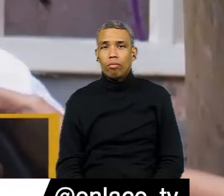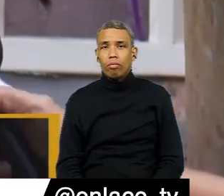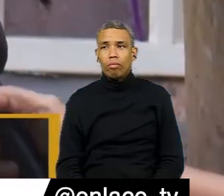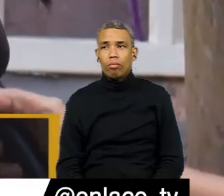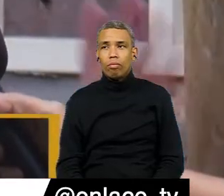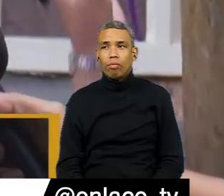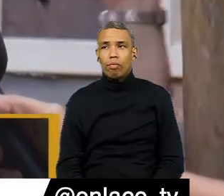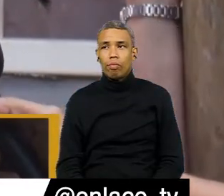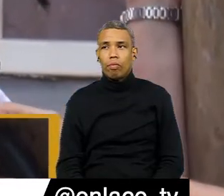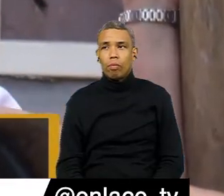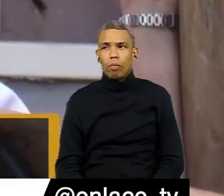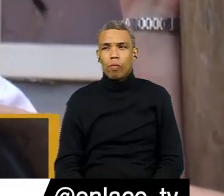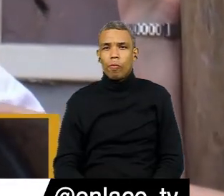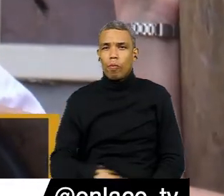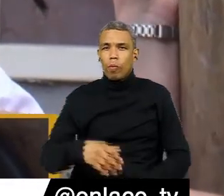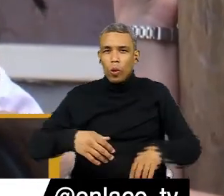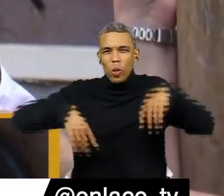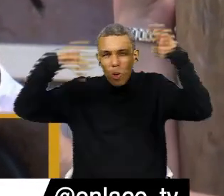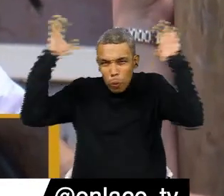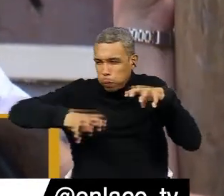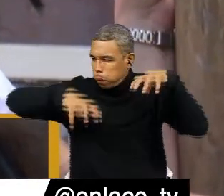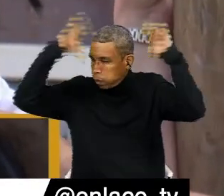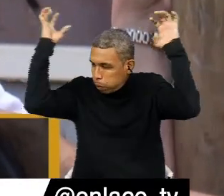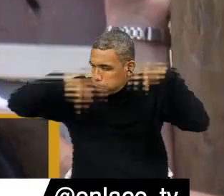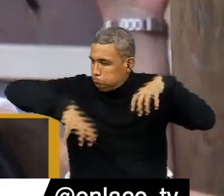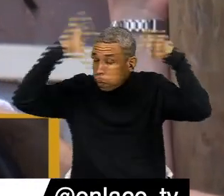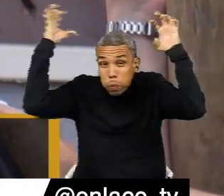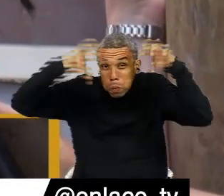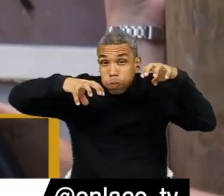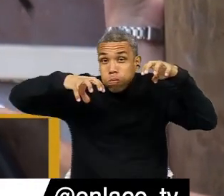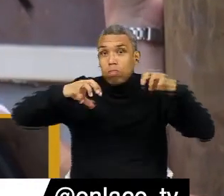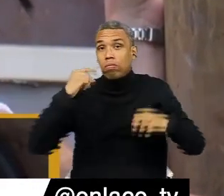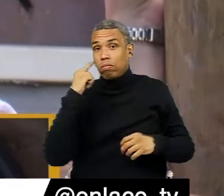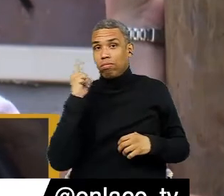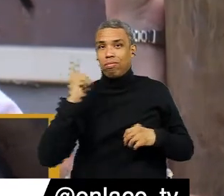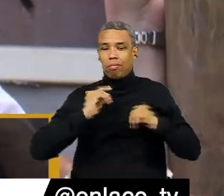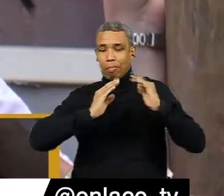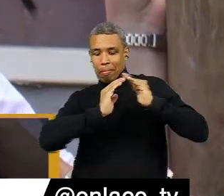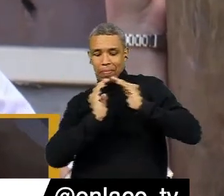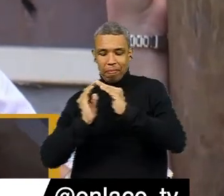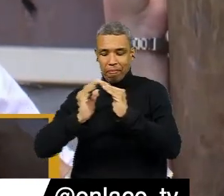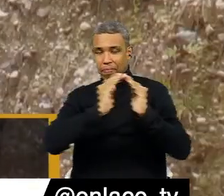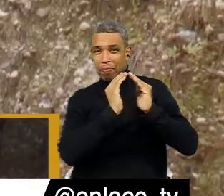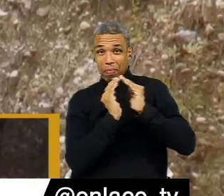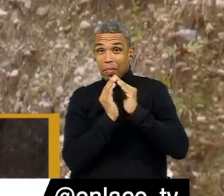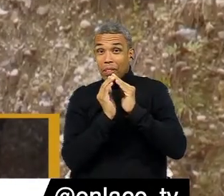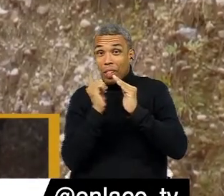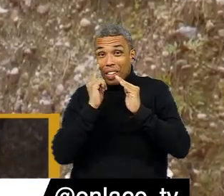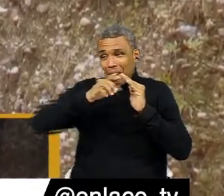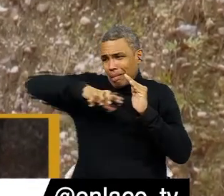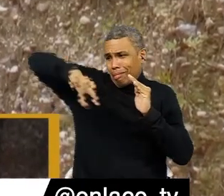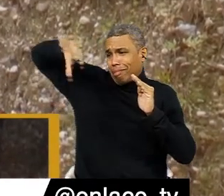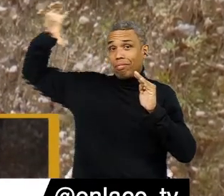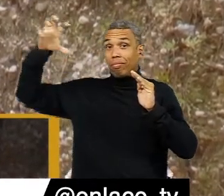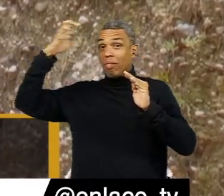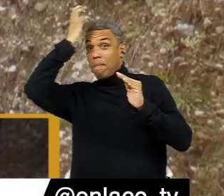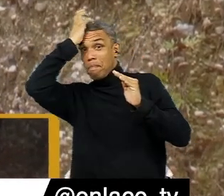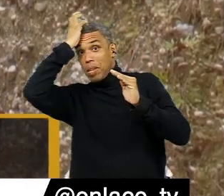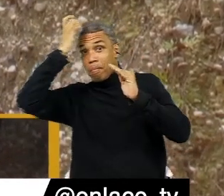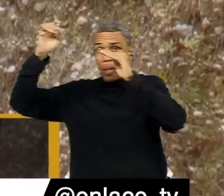Por medio del aguacero que cayó esta mañana, se derrumbó un barranco que perjudicó la casa de mi vecino, de mi vecina